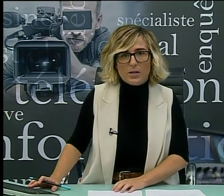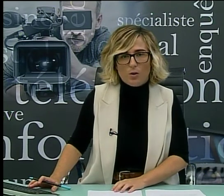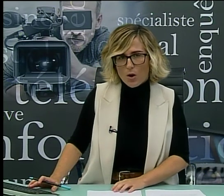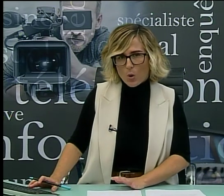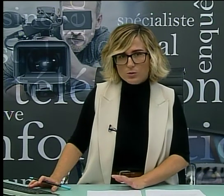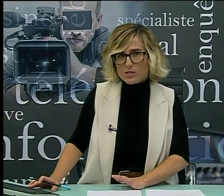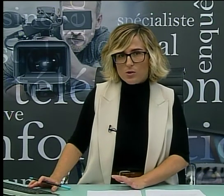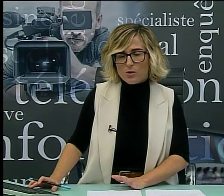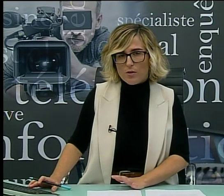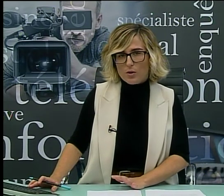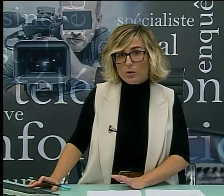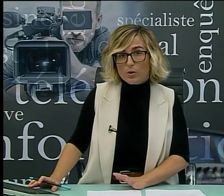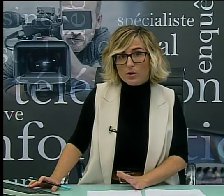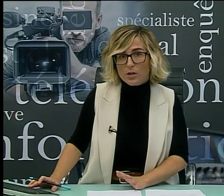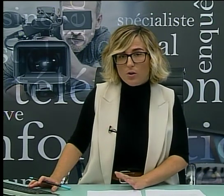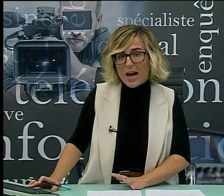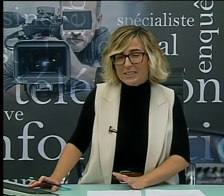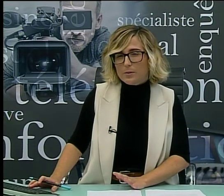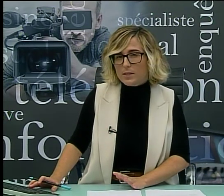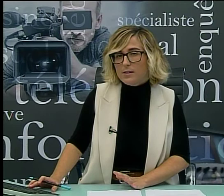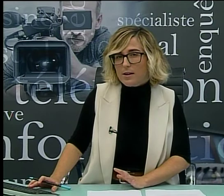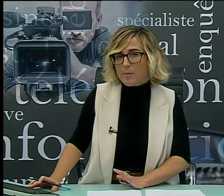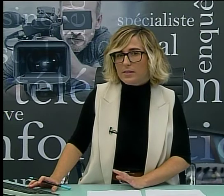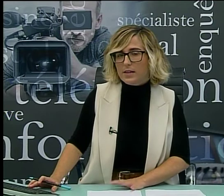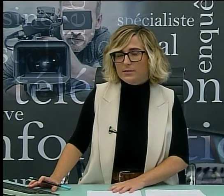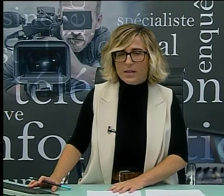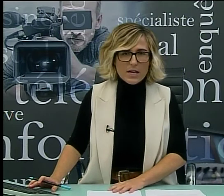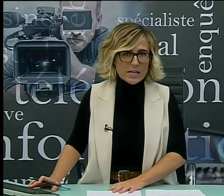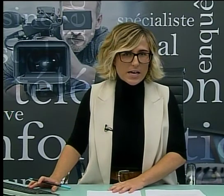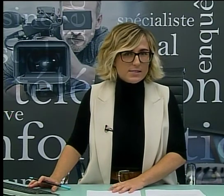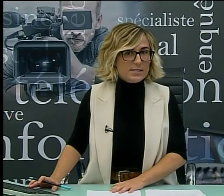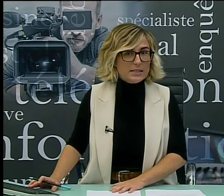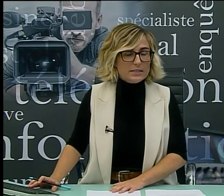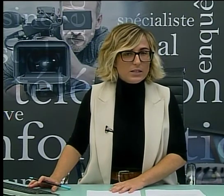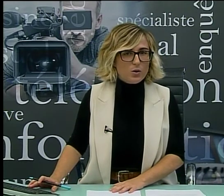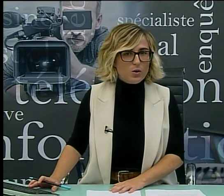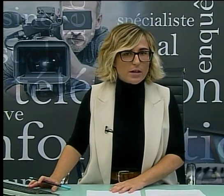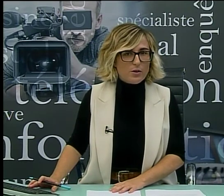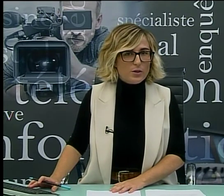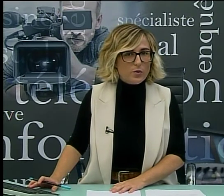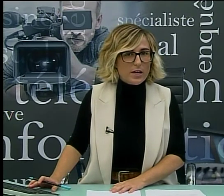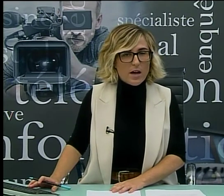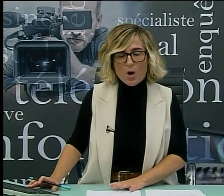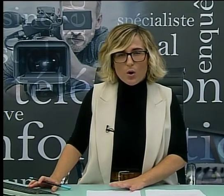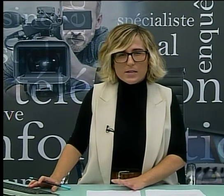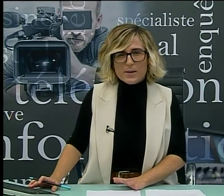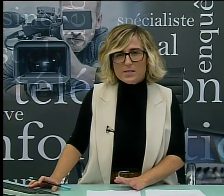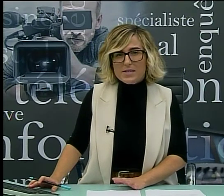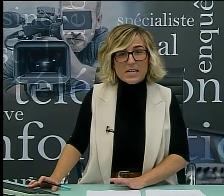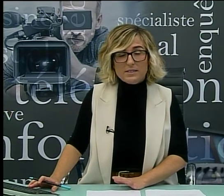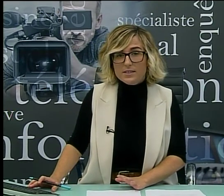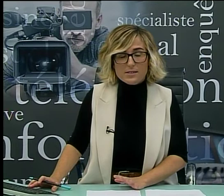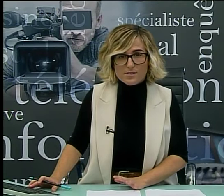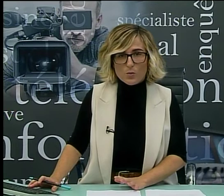trigémino, un trastorno de dolor crónico altamente incapacitante que ya se está tratando con radiocirugía con las